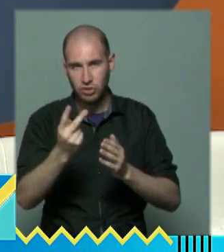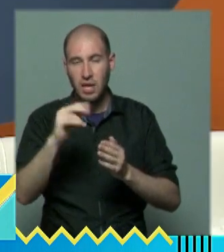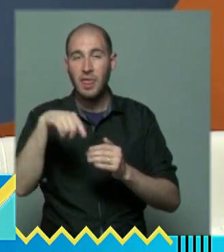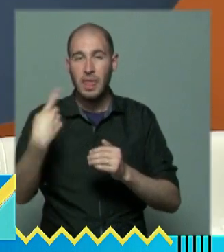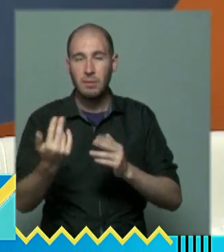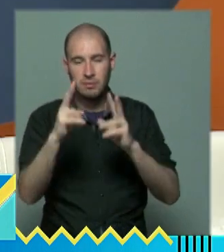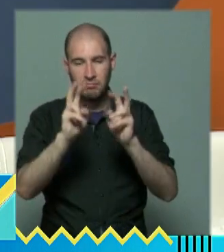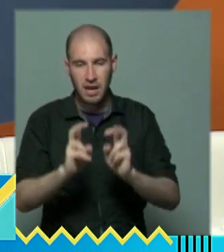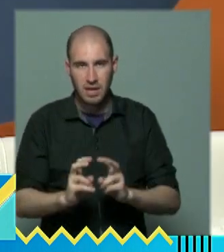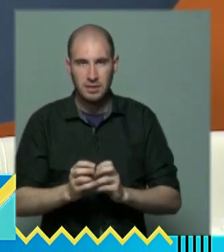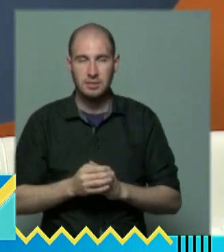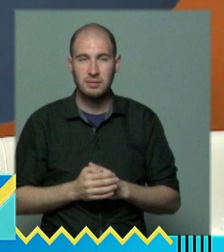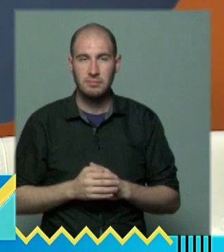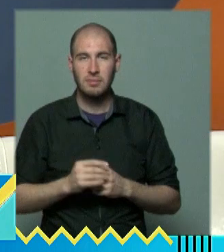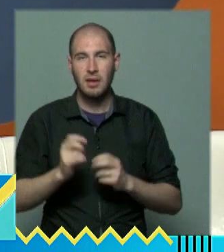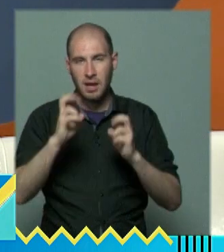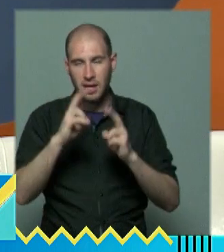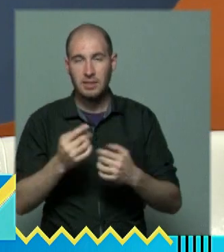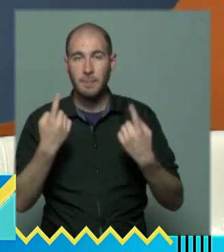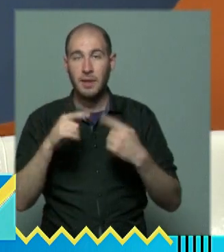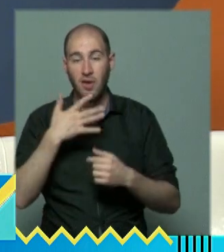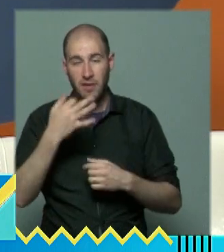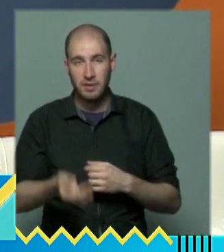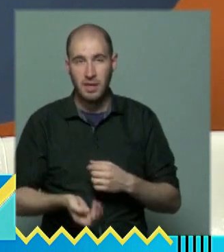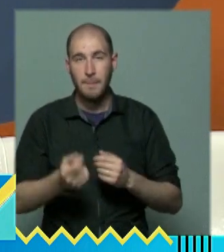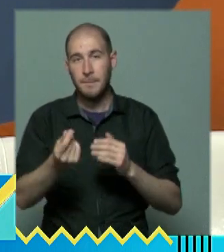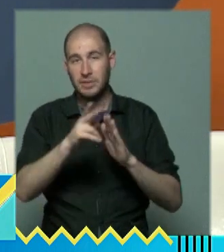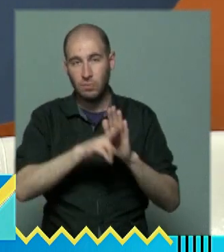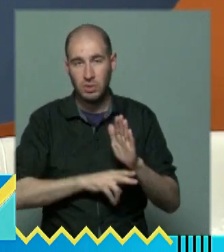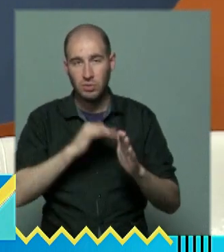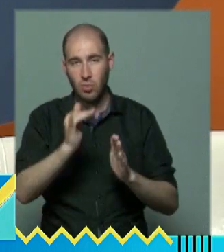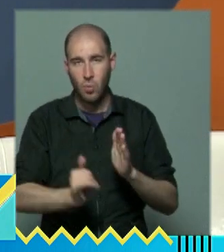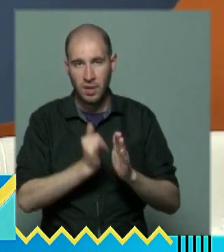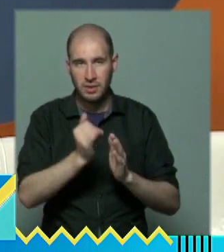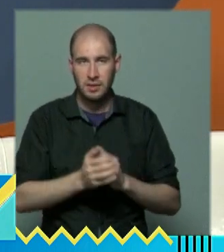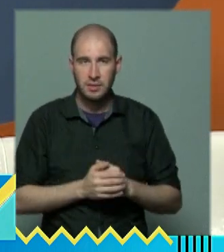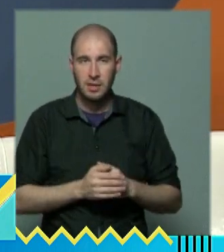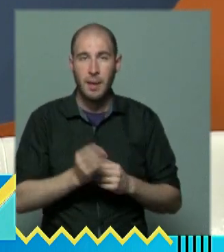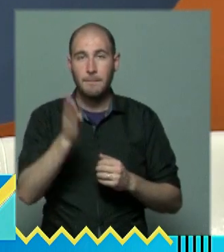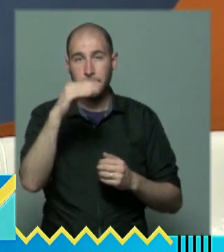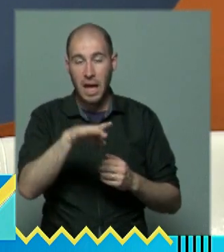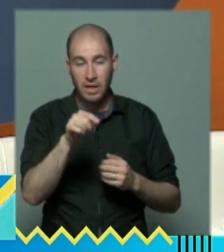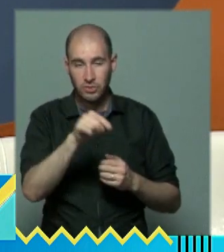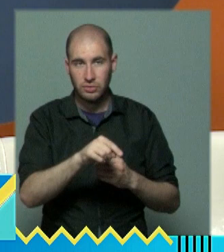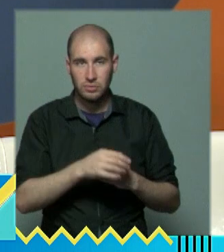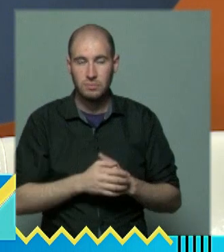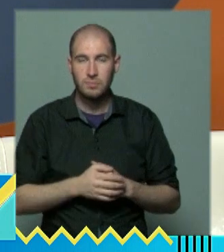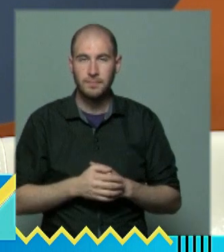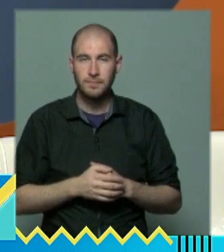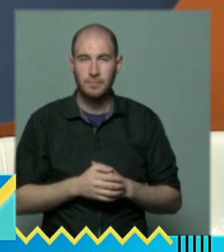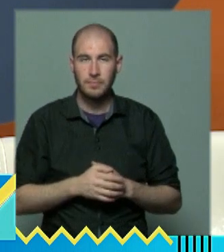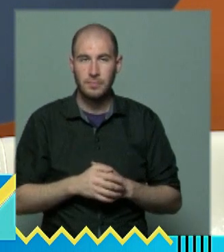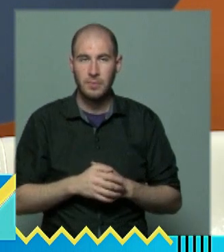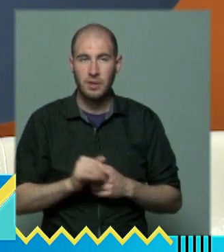están los análisis que se quieran realizar, pero esta es la realidad, lo que dice el presupuesto. Así que, bancario, por lo menos, vamos a ir